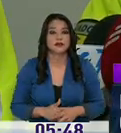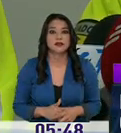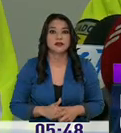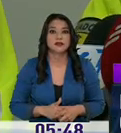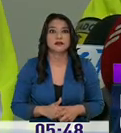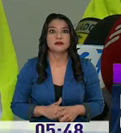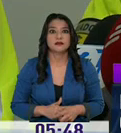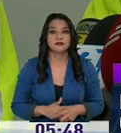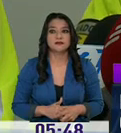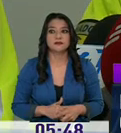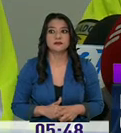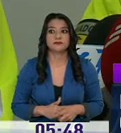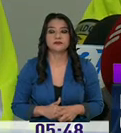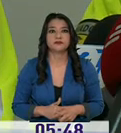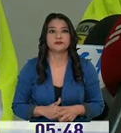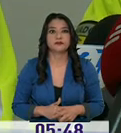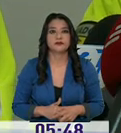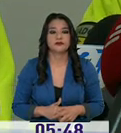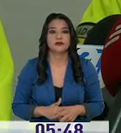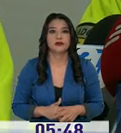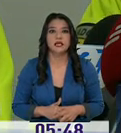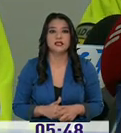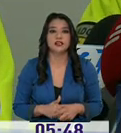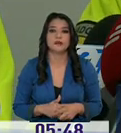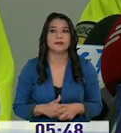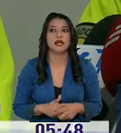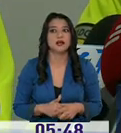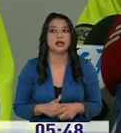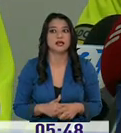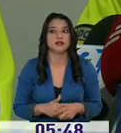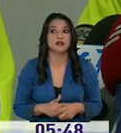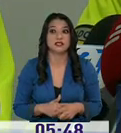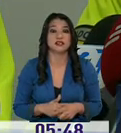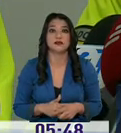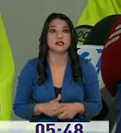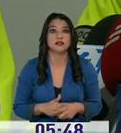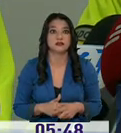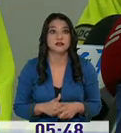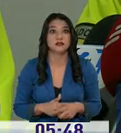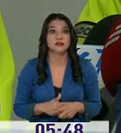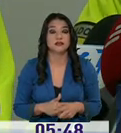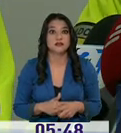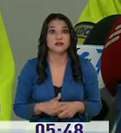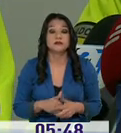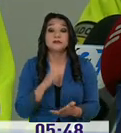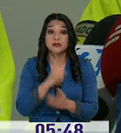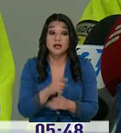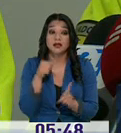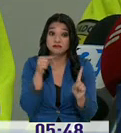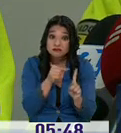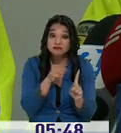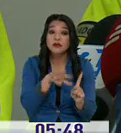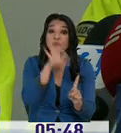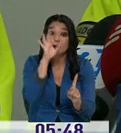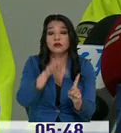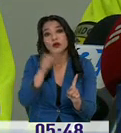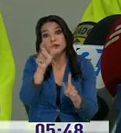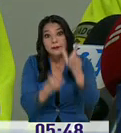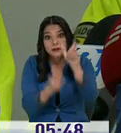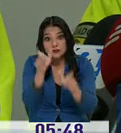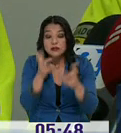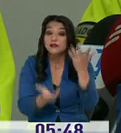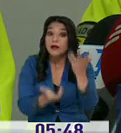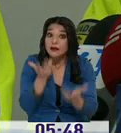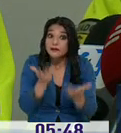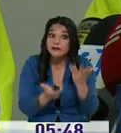nacional realiza las investigaciones necesarias para determinar el móvil del incidente y dar con el paradero de otras personas que podrían